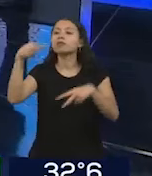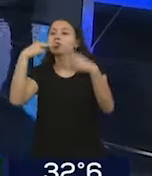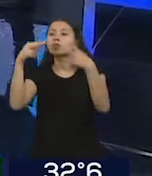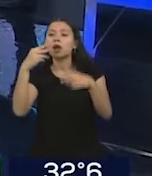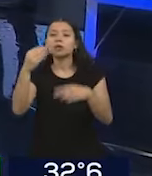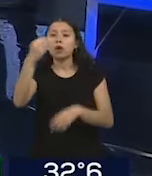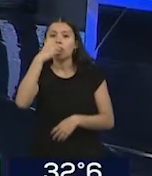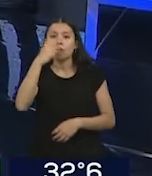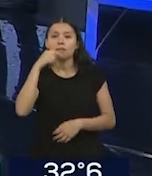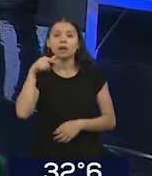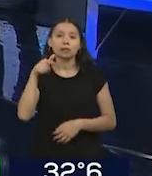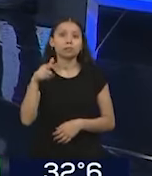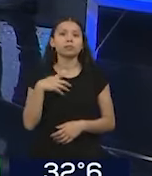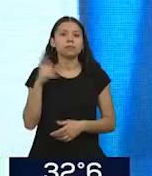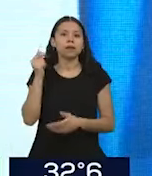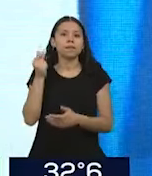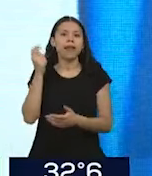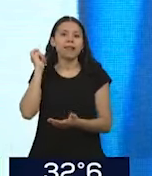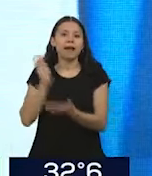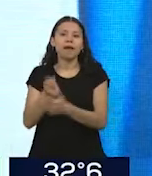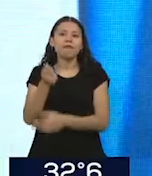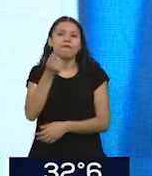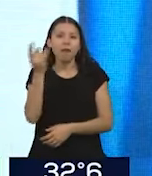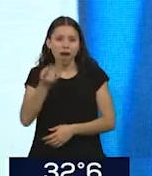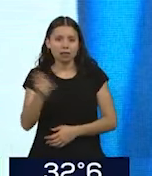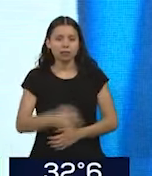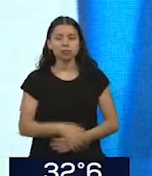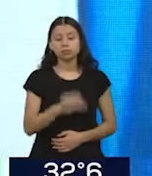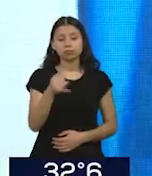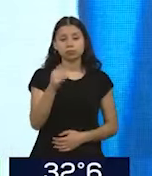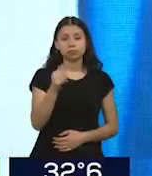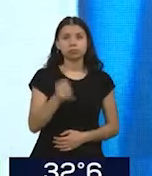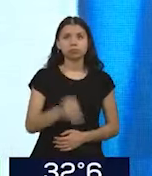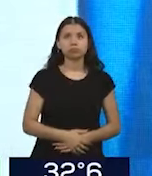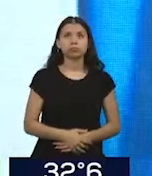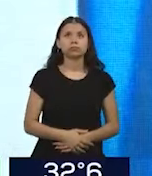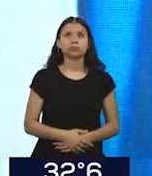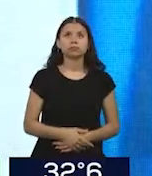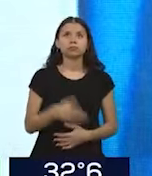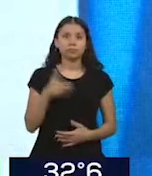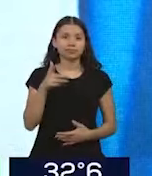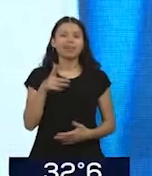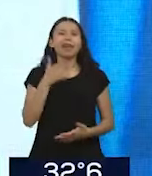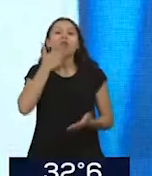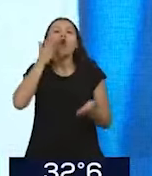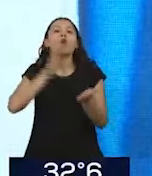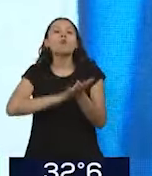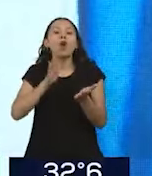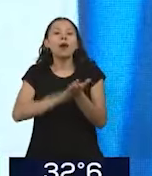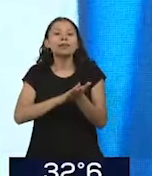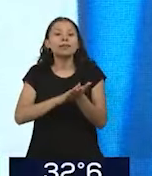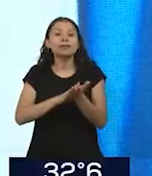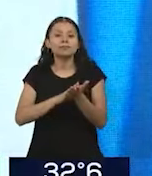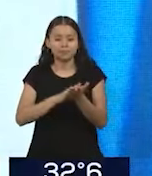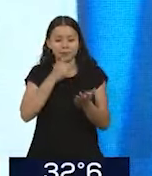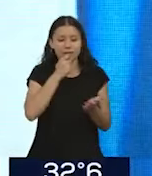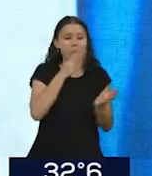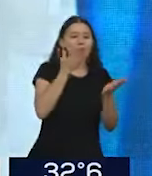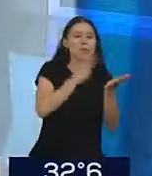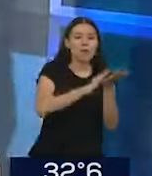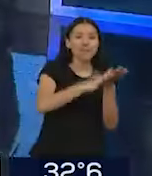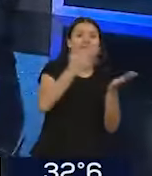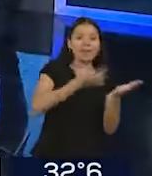delincuente, con esa aplicación trucha, genera un comprobante con características muy parecidas, no idénticas, muy parecidas al